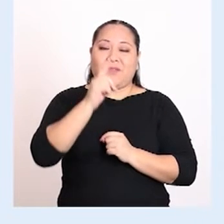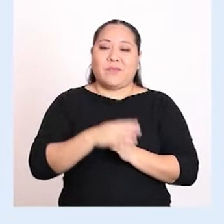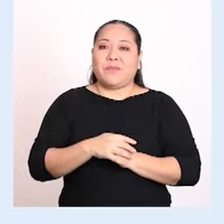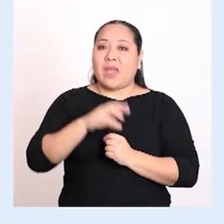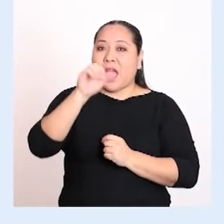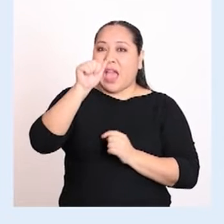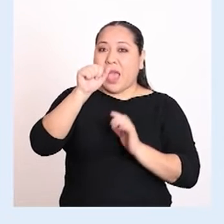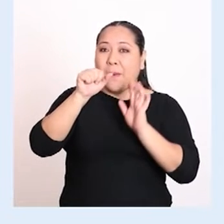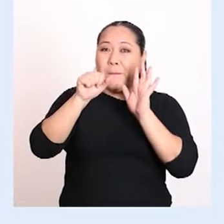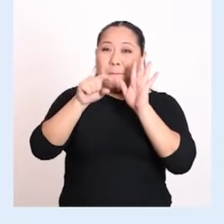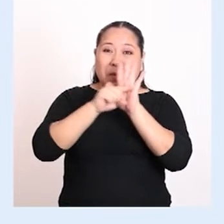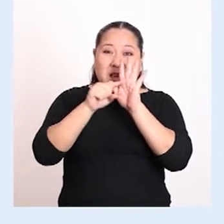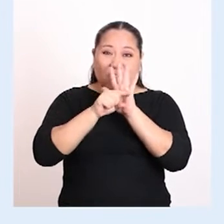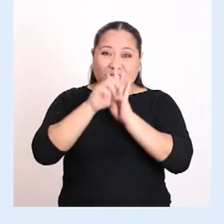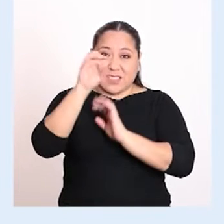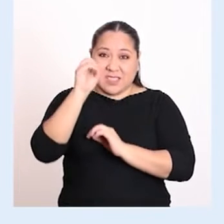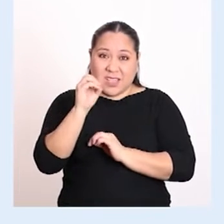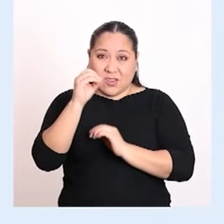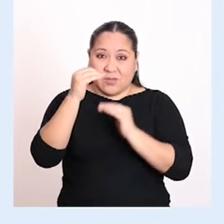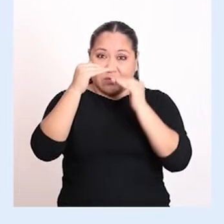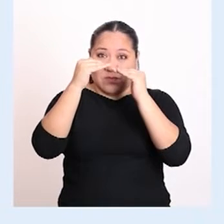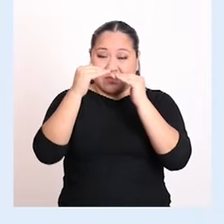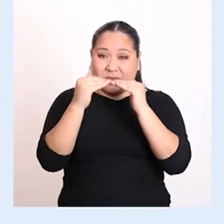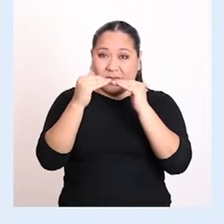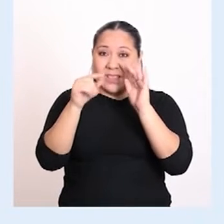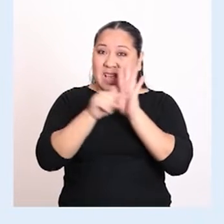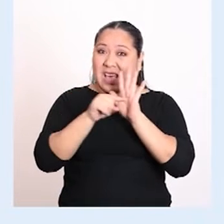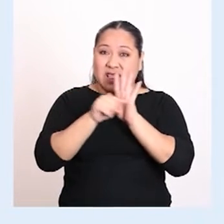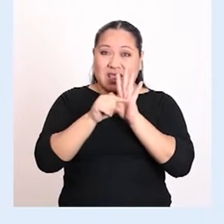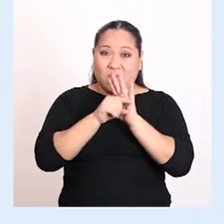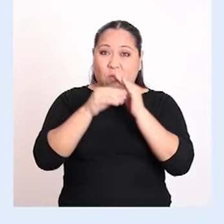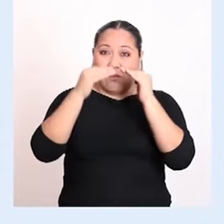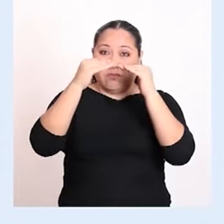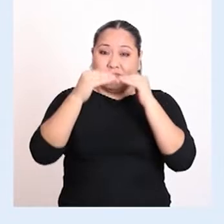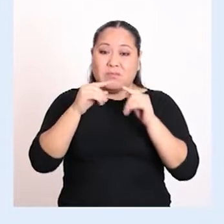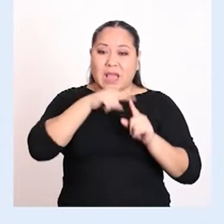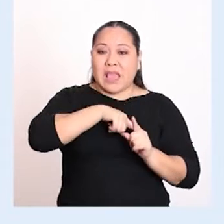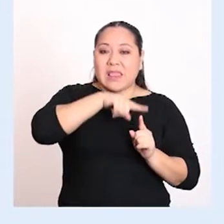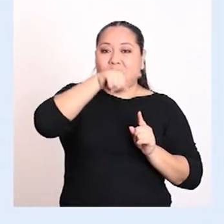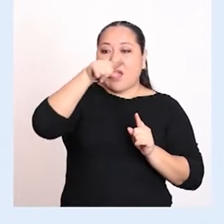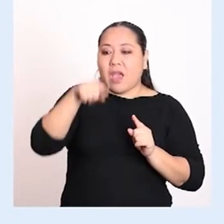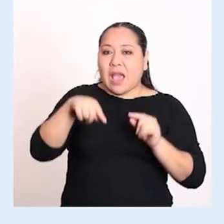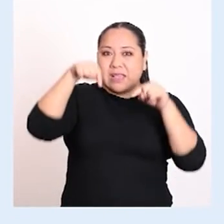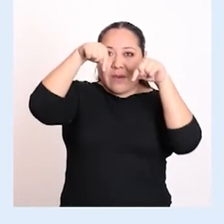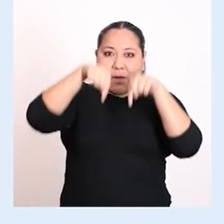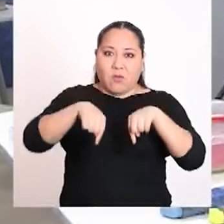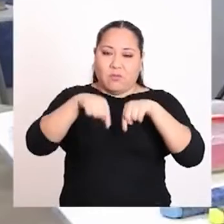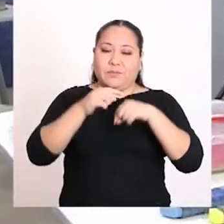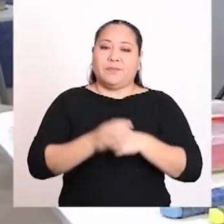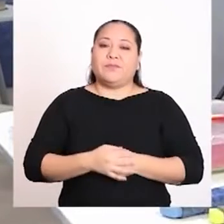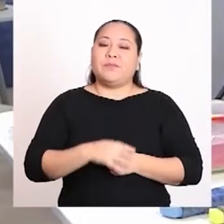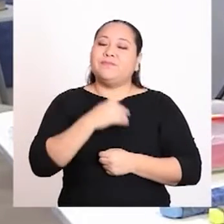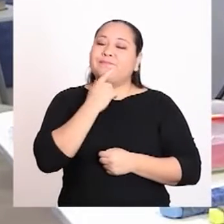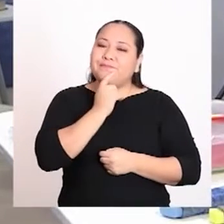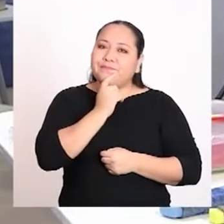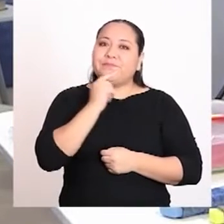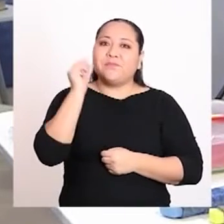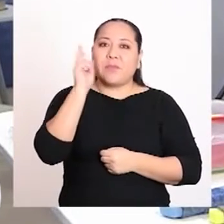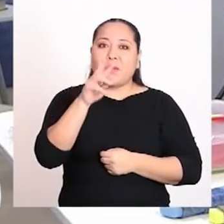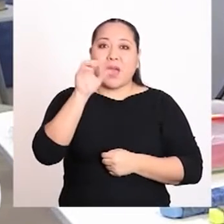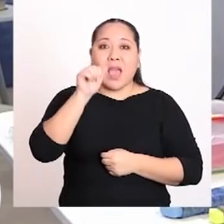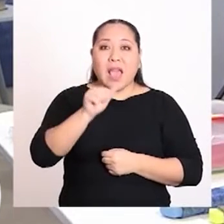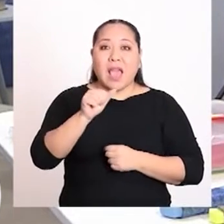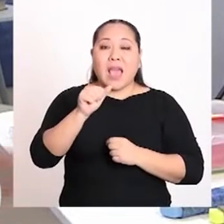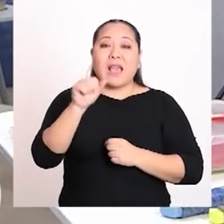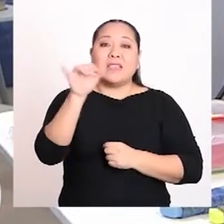a es menor que 0, es decir, negativo, la parábola se abre hacia abajo. Observamos que a